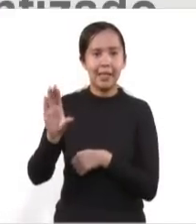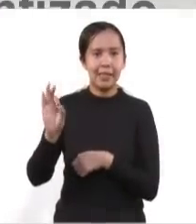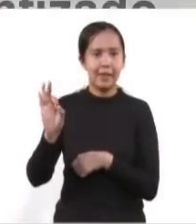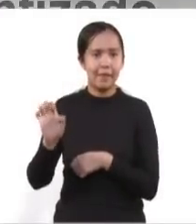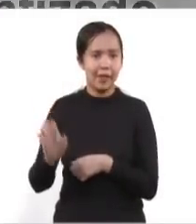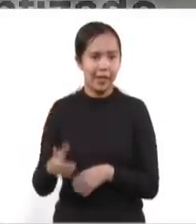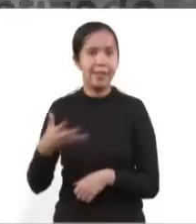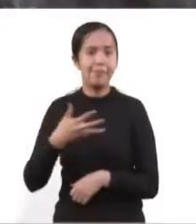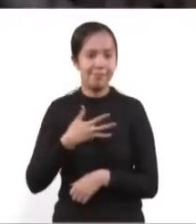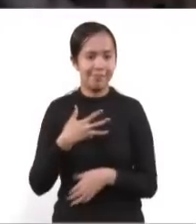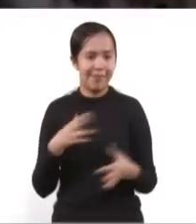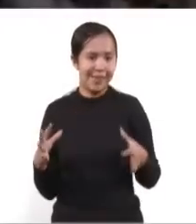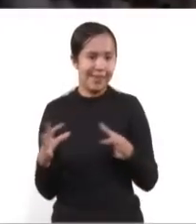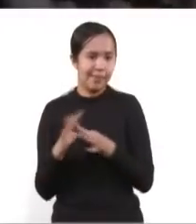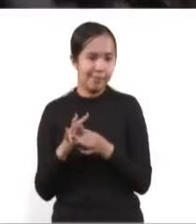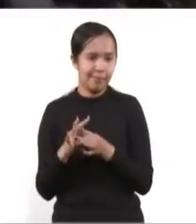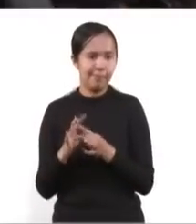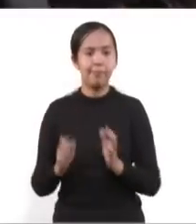de Electricidad.